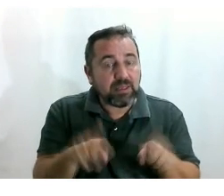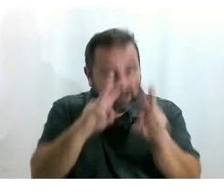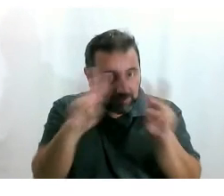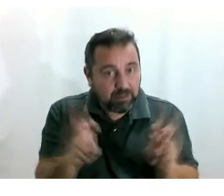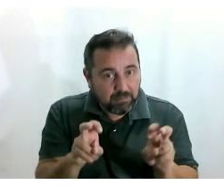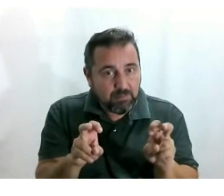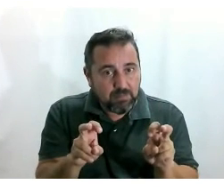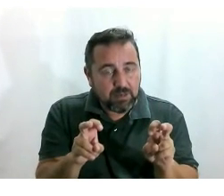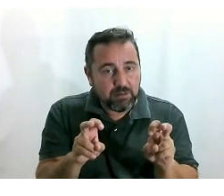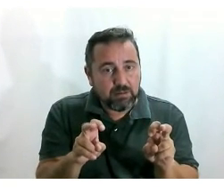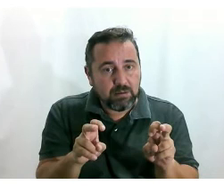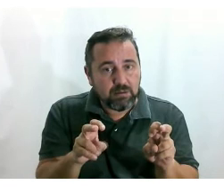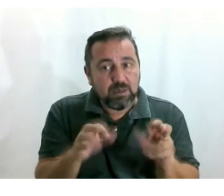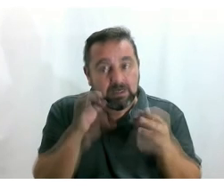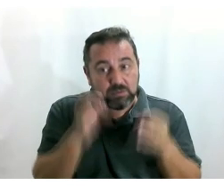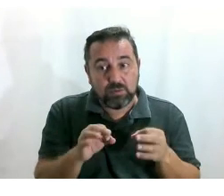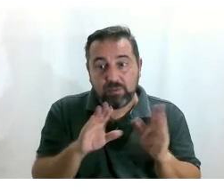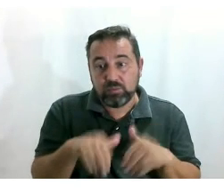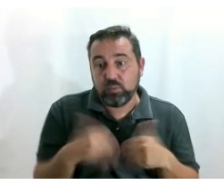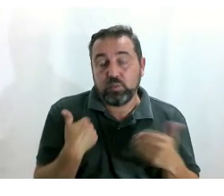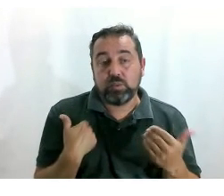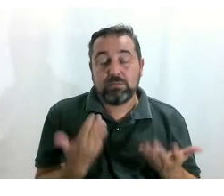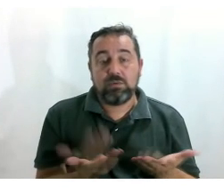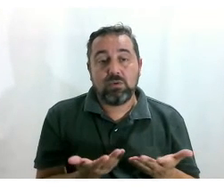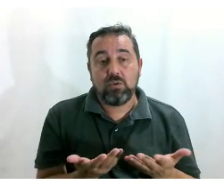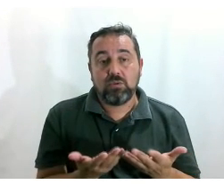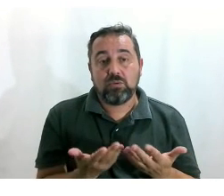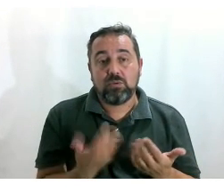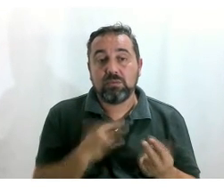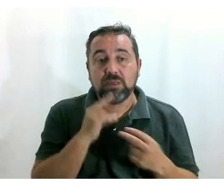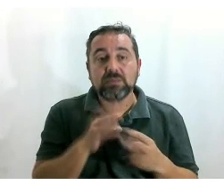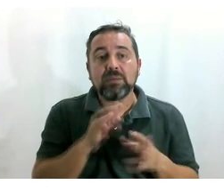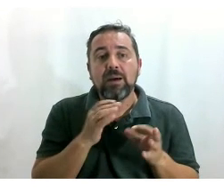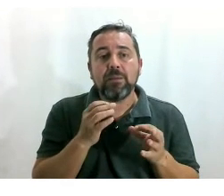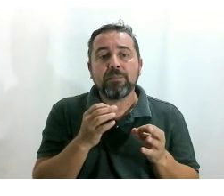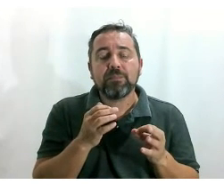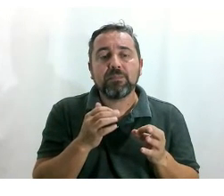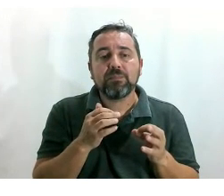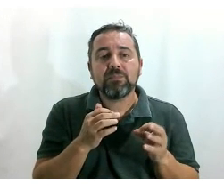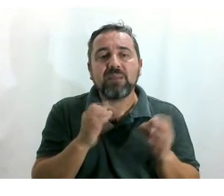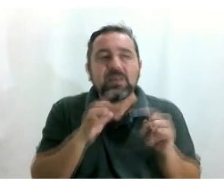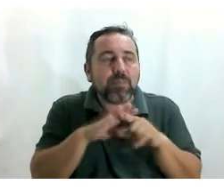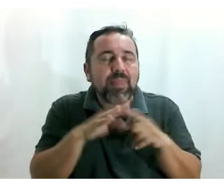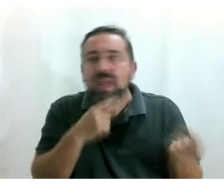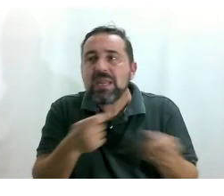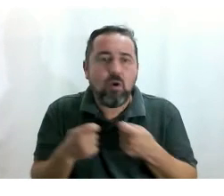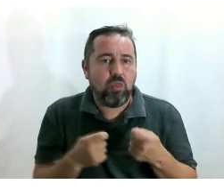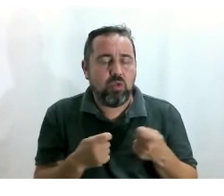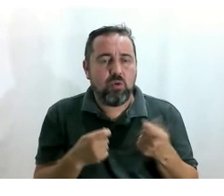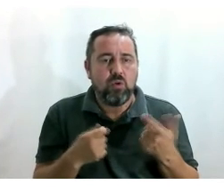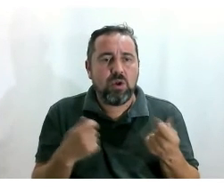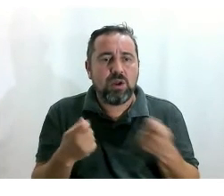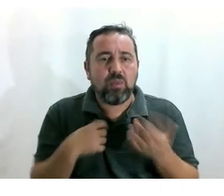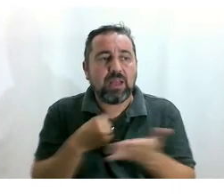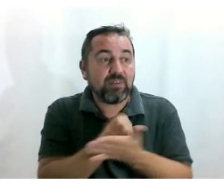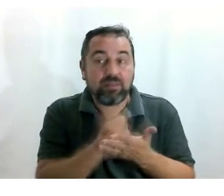es uno de los últimos, por decirlo así, como nichos de negocio que pueden ver las farmacéuticas,